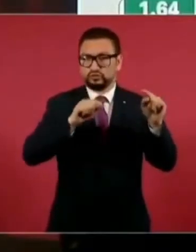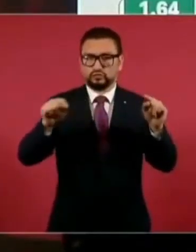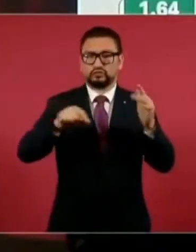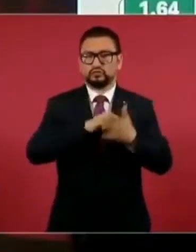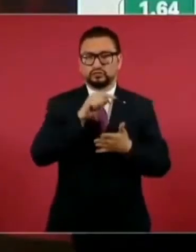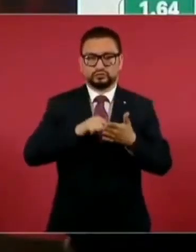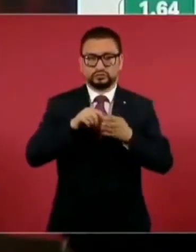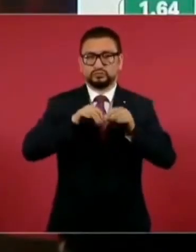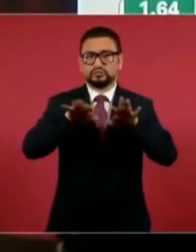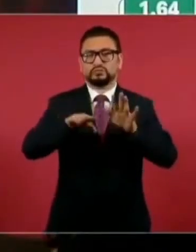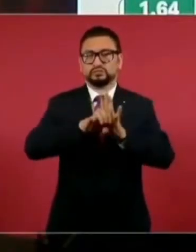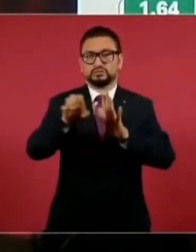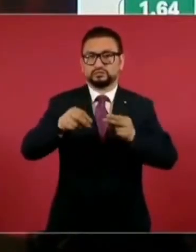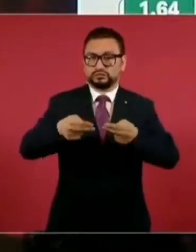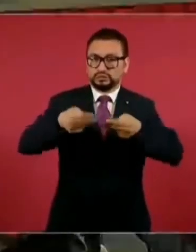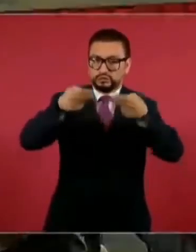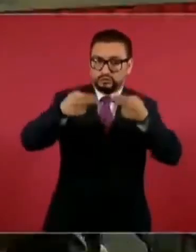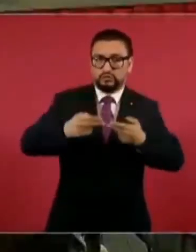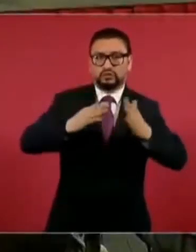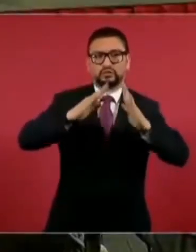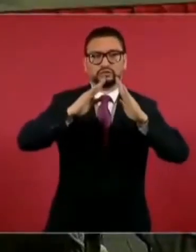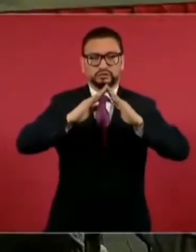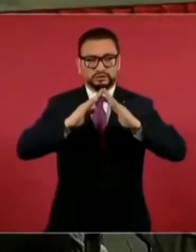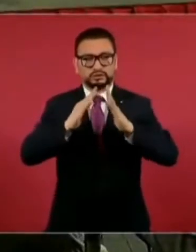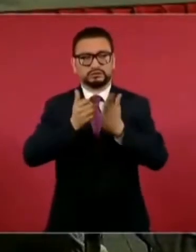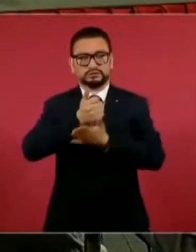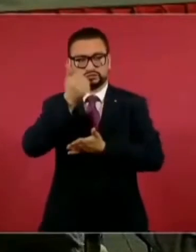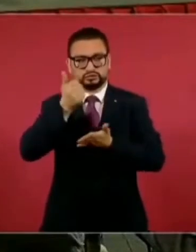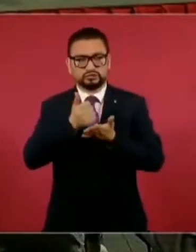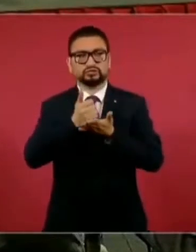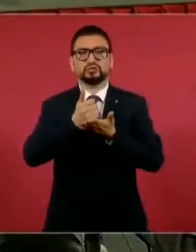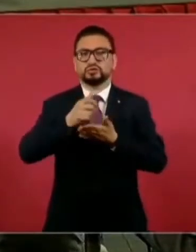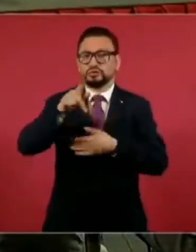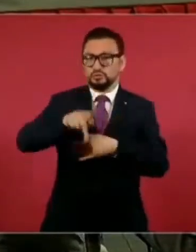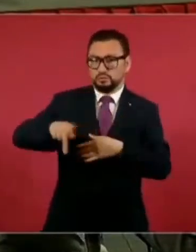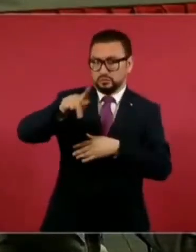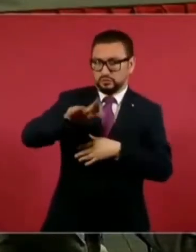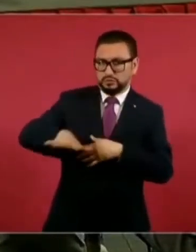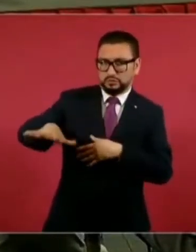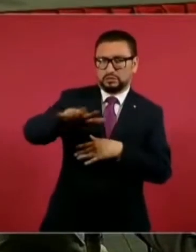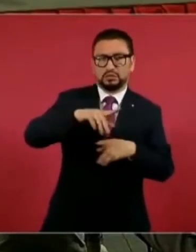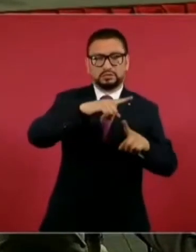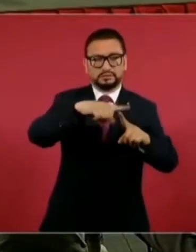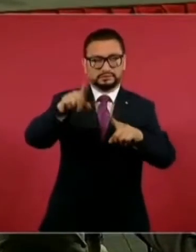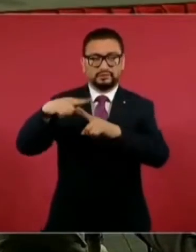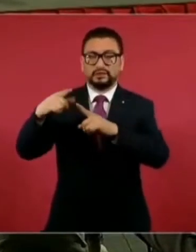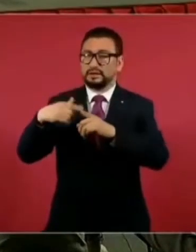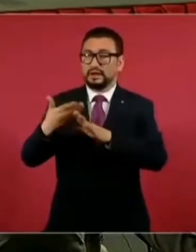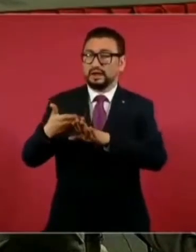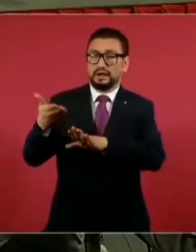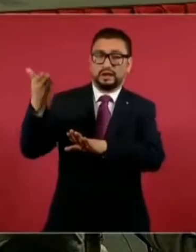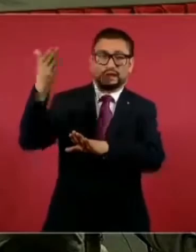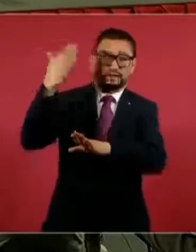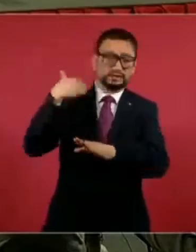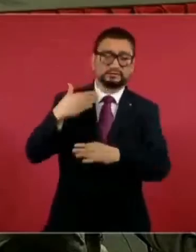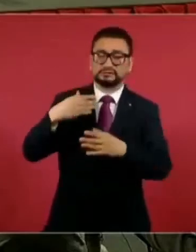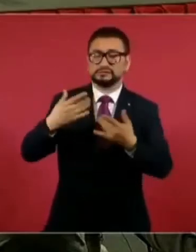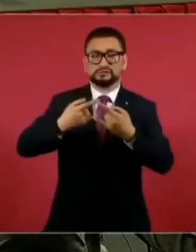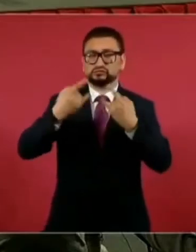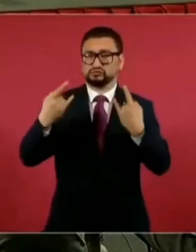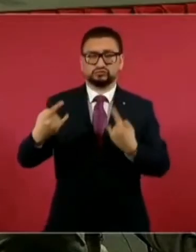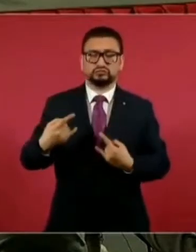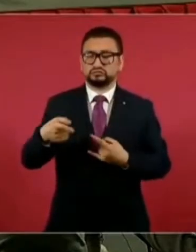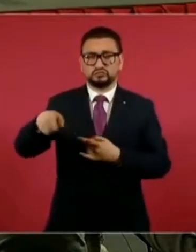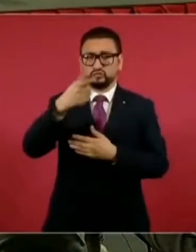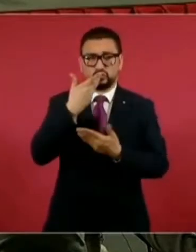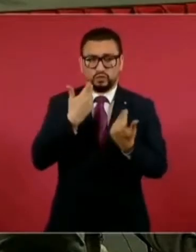alcanzando comercios, hogares, ciudades, en poblaciones, comunidades que históricamente inclusive habían estado